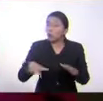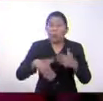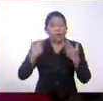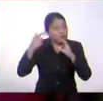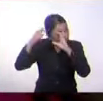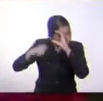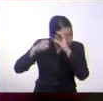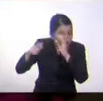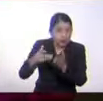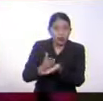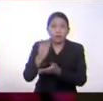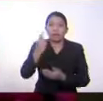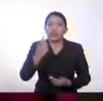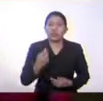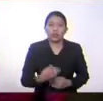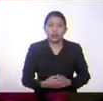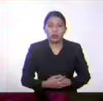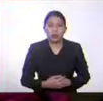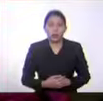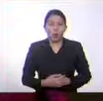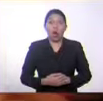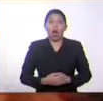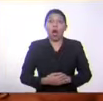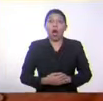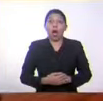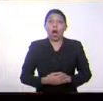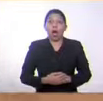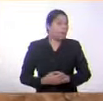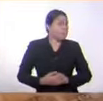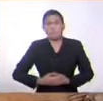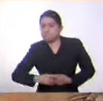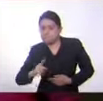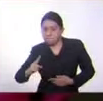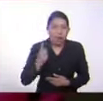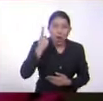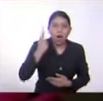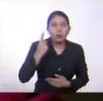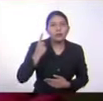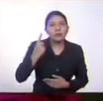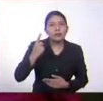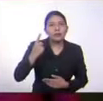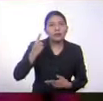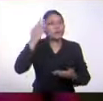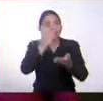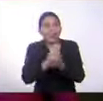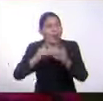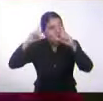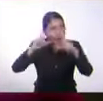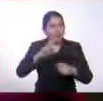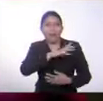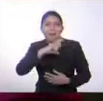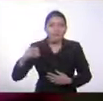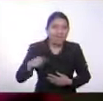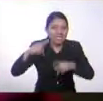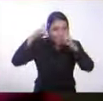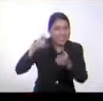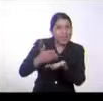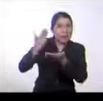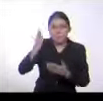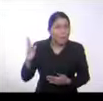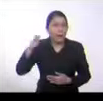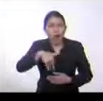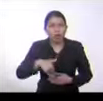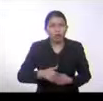a los coatíes. ¡No se diga más! ¡Vamos por la foto familiar de los